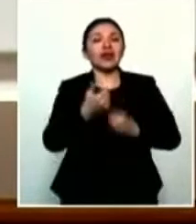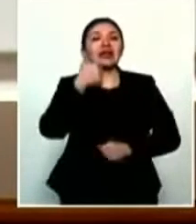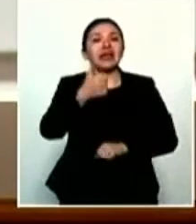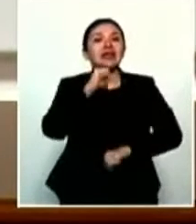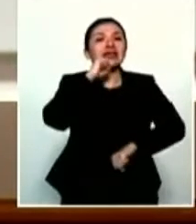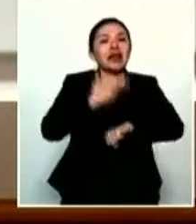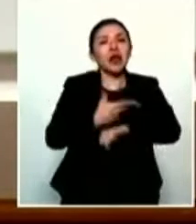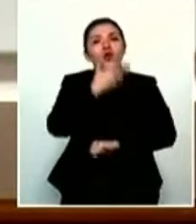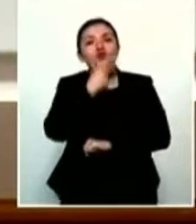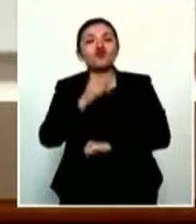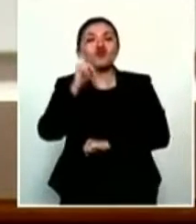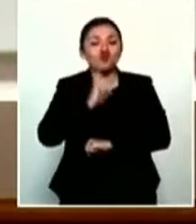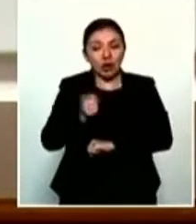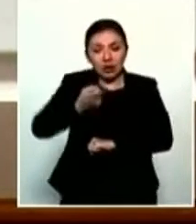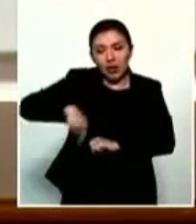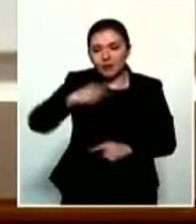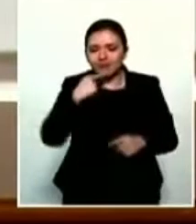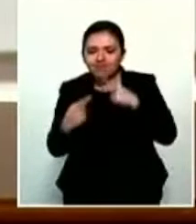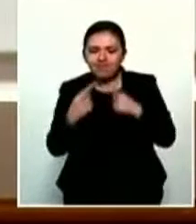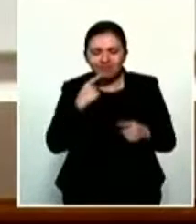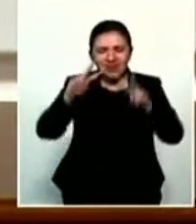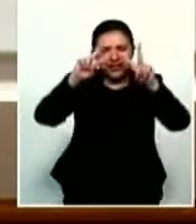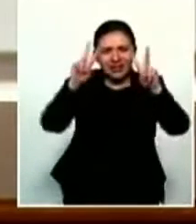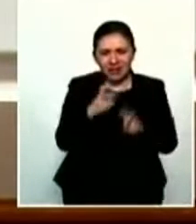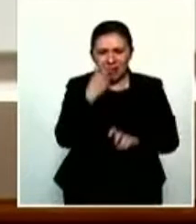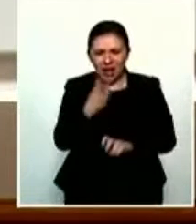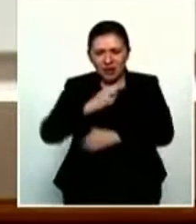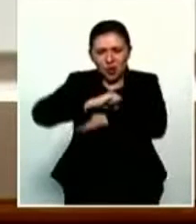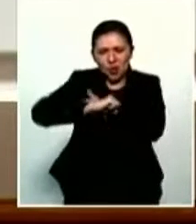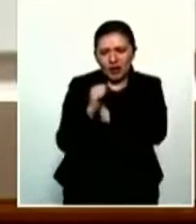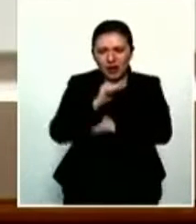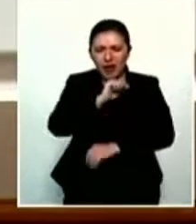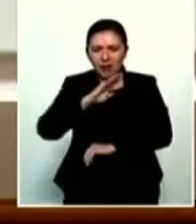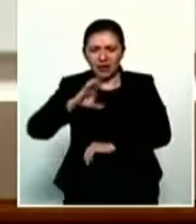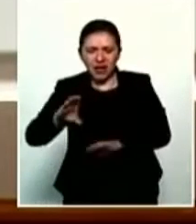6 secretarios y secretarias, empezamos a analizar el tema de la guardería ABC.